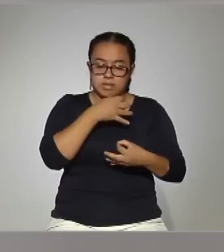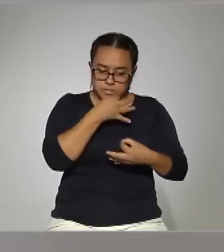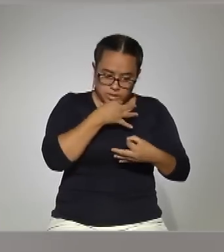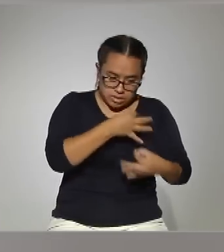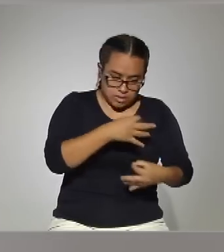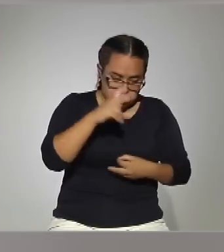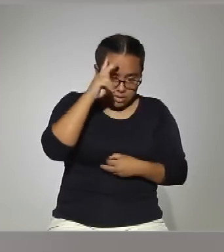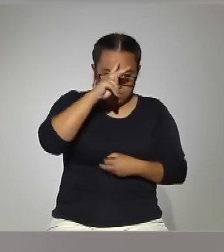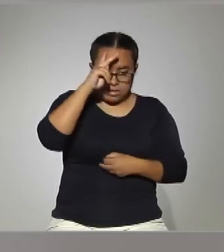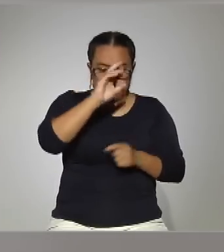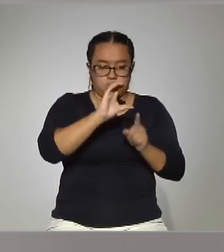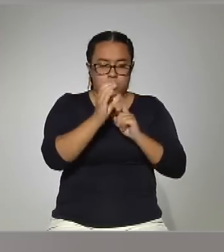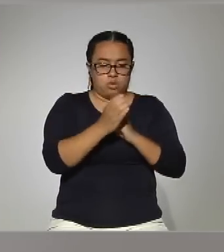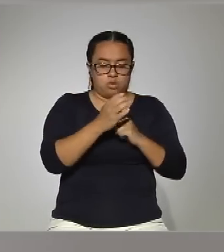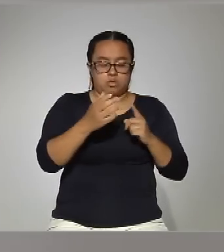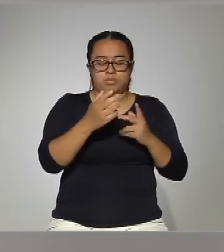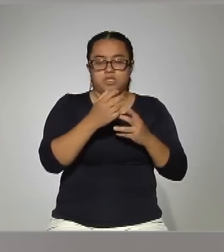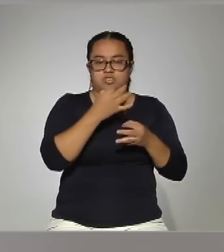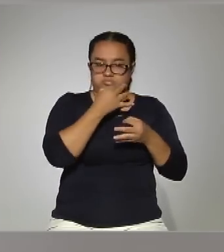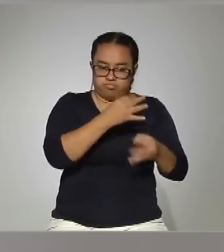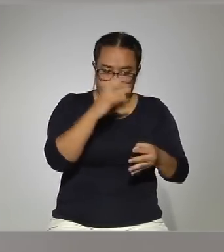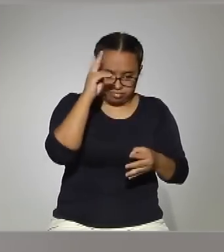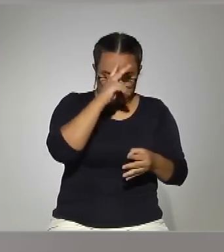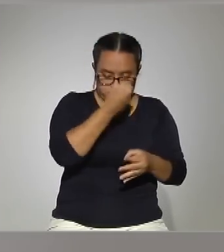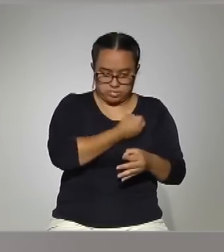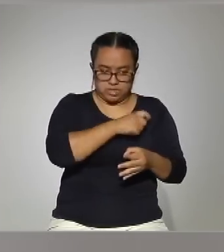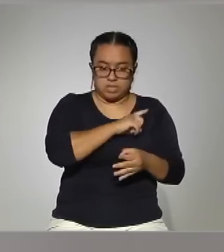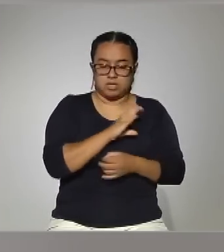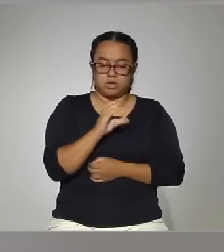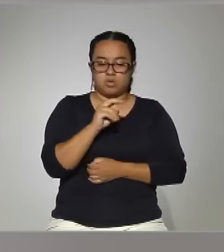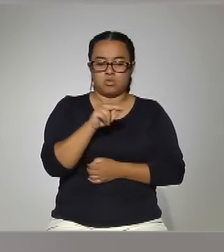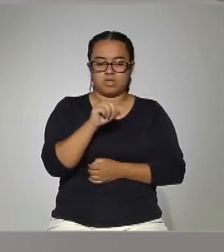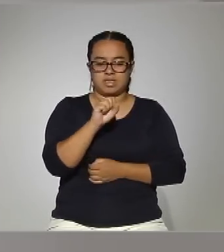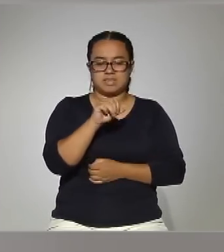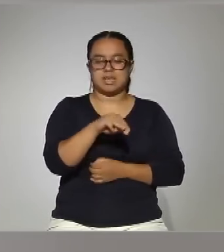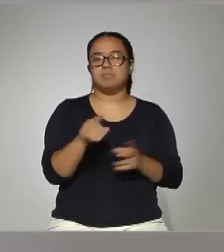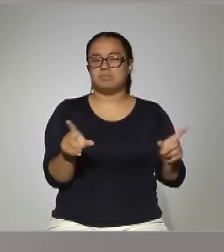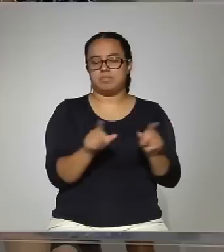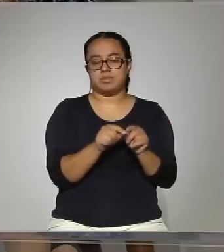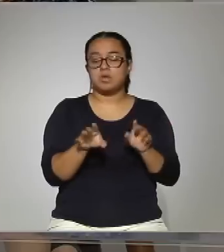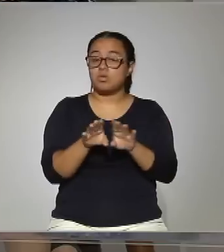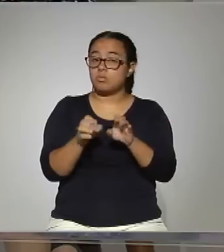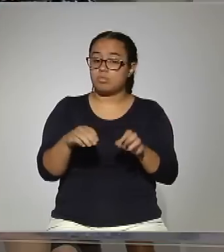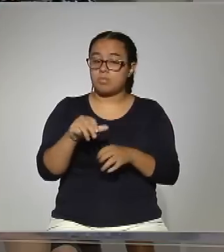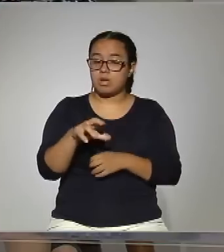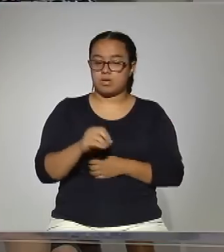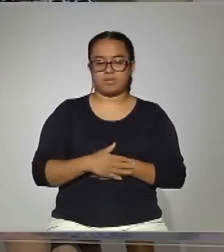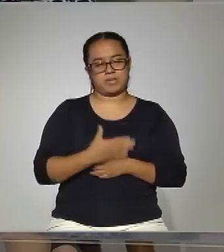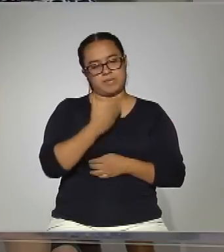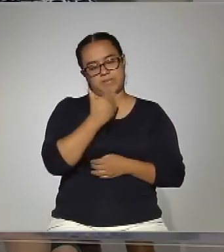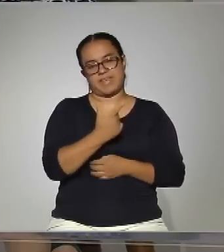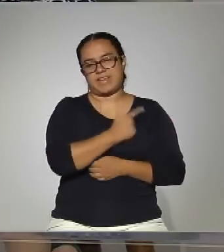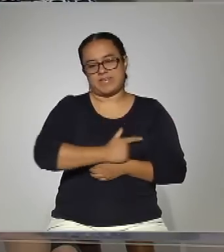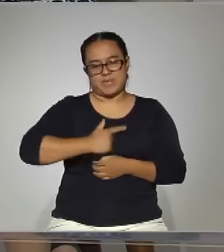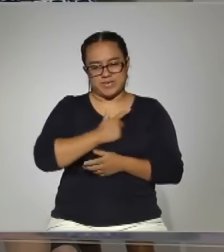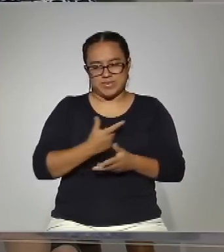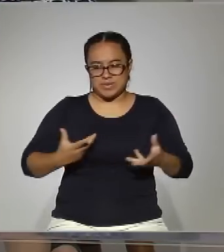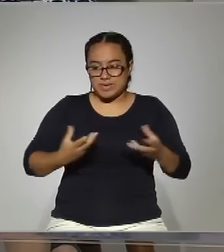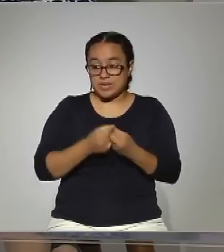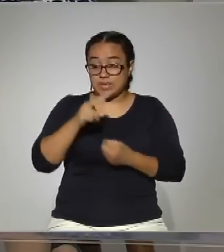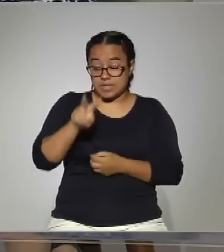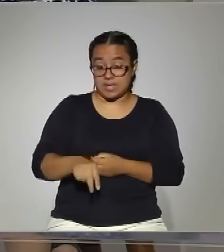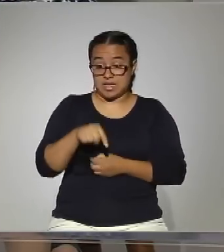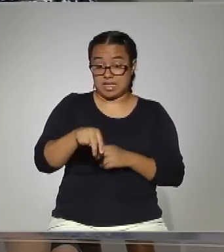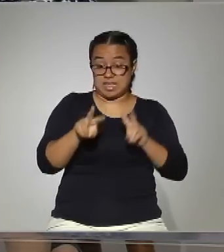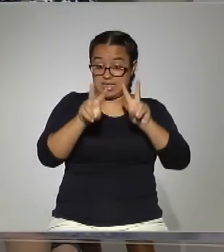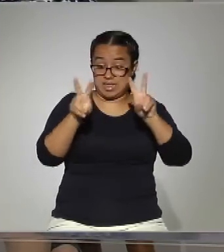de la Comisión Nacional de Salud Mental y Adicciones CONASAMA. Marco, ¿cómo estás? Muy bien, un gusto estar con ustedes. De verdad, este tema